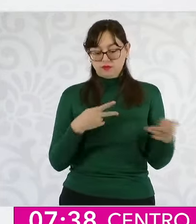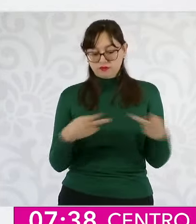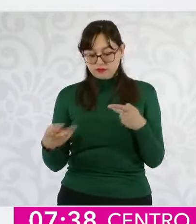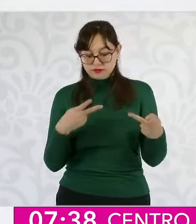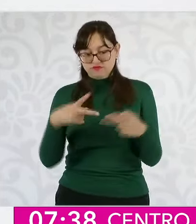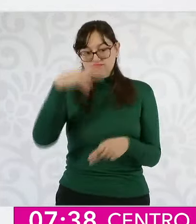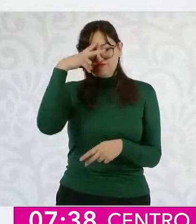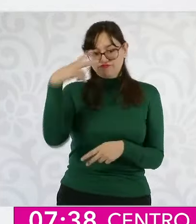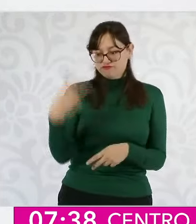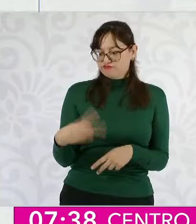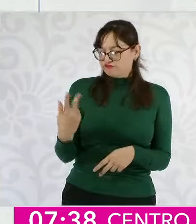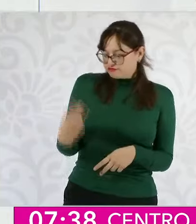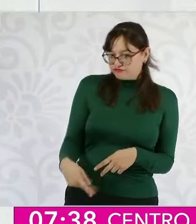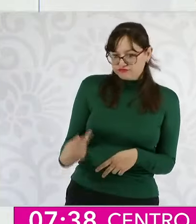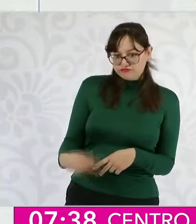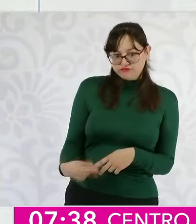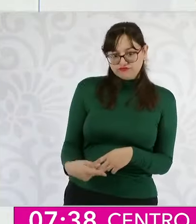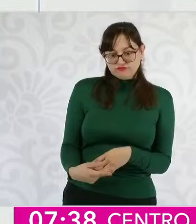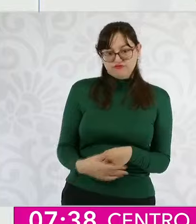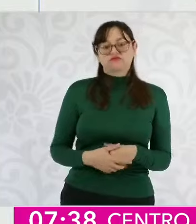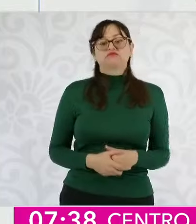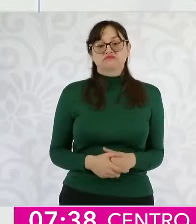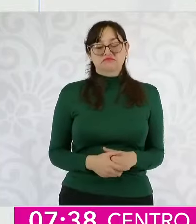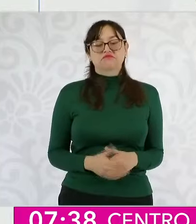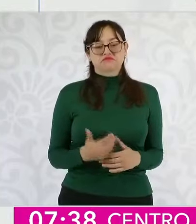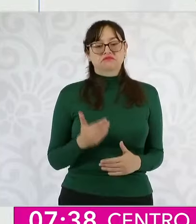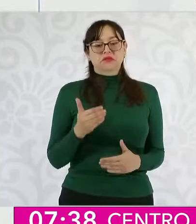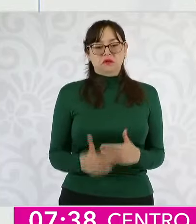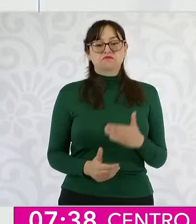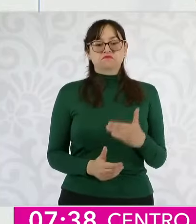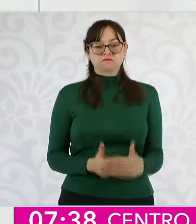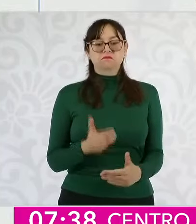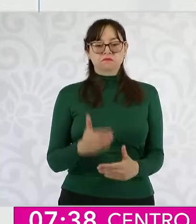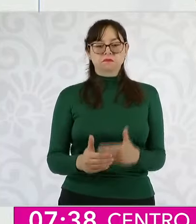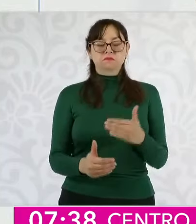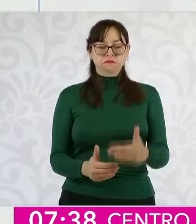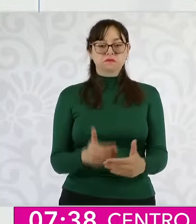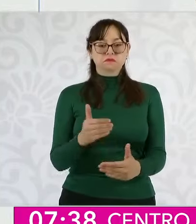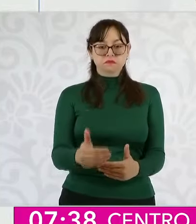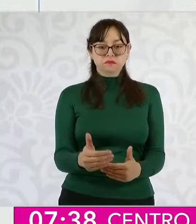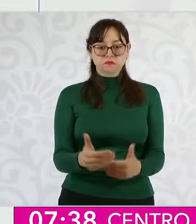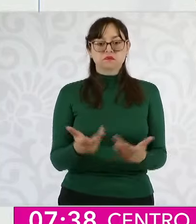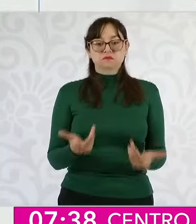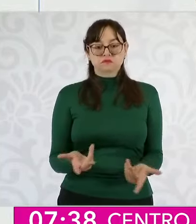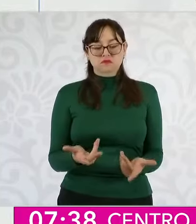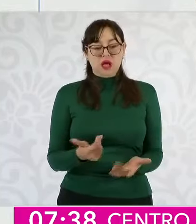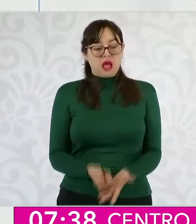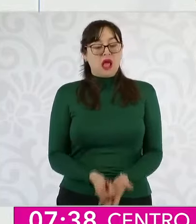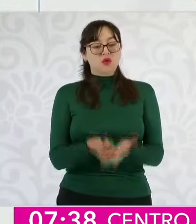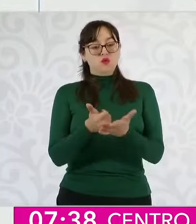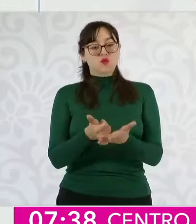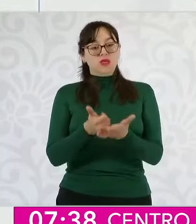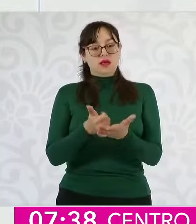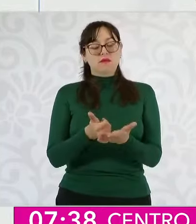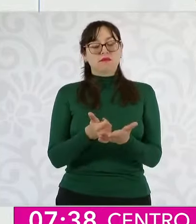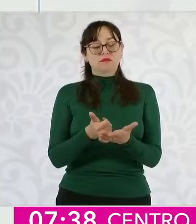Plan México, que va muy avanzado y que es lo que nos va a